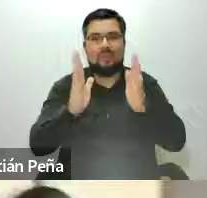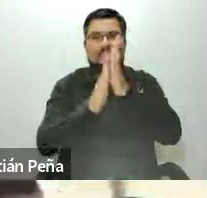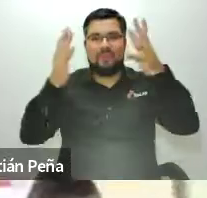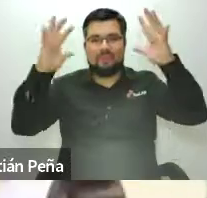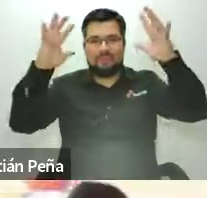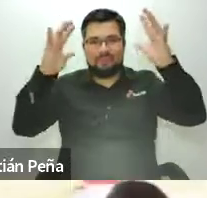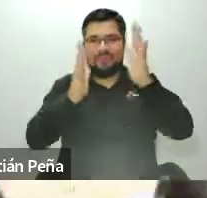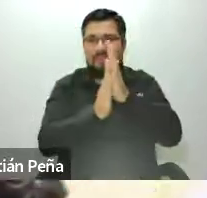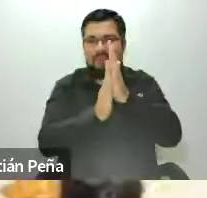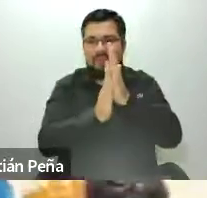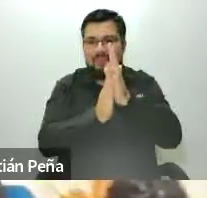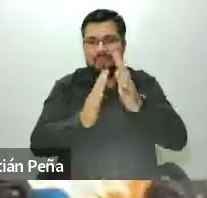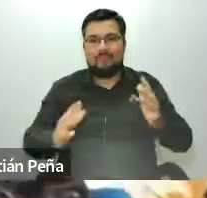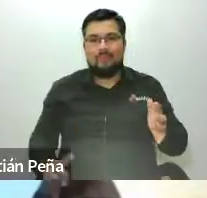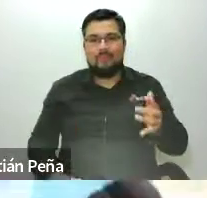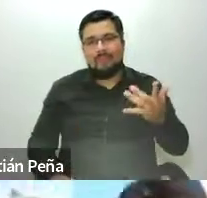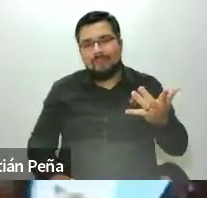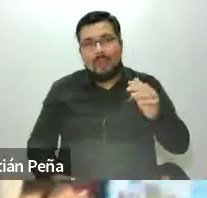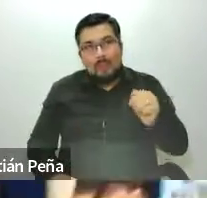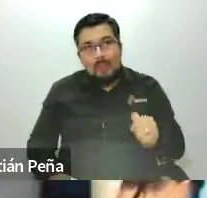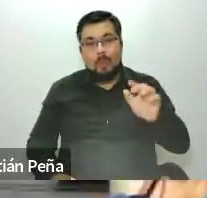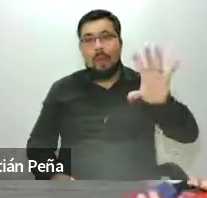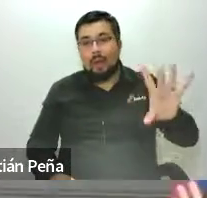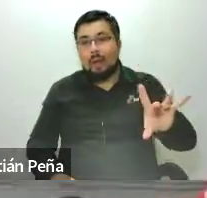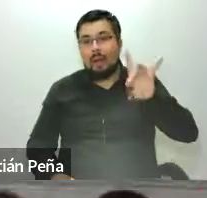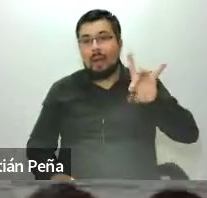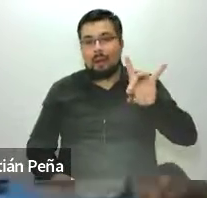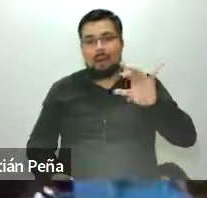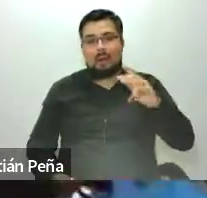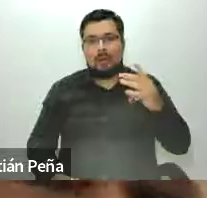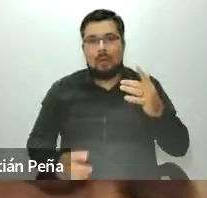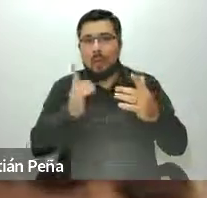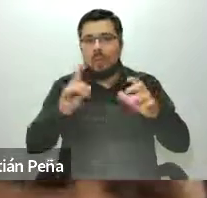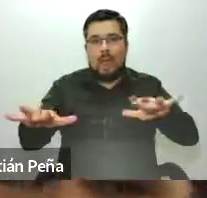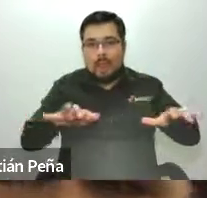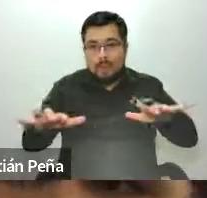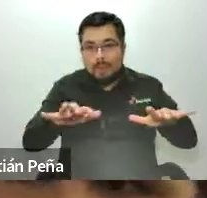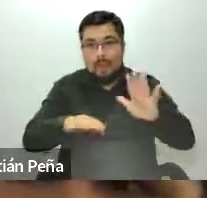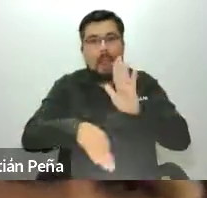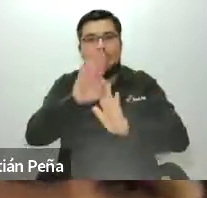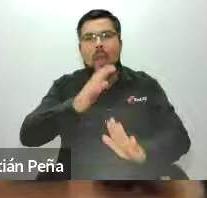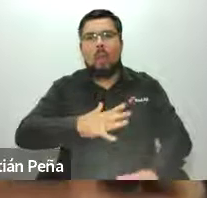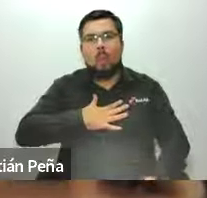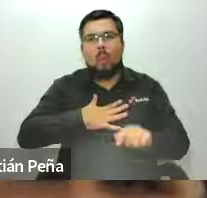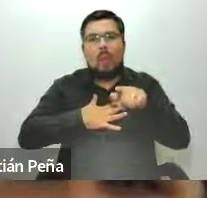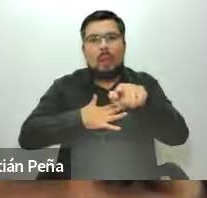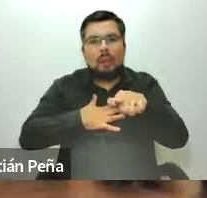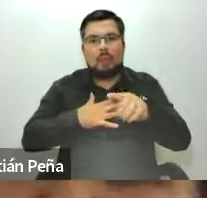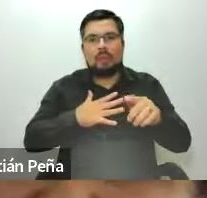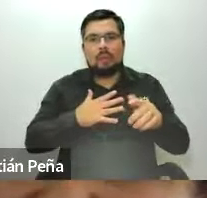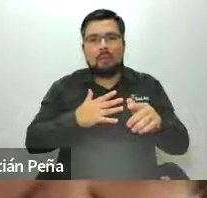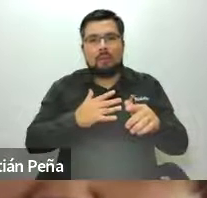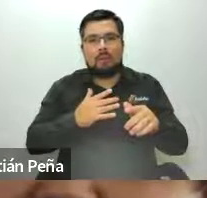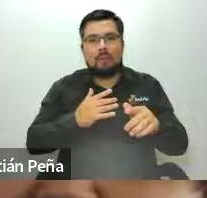Si tuvieras que rescatar o destacar una actividad que más te gustó, ¿cuál es la que más te llamó la atención de todo lo que hicieron en la